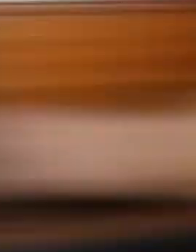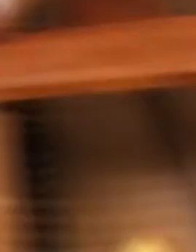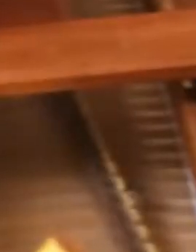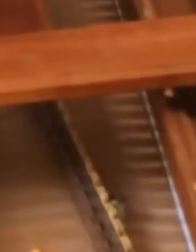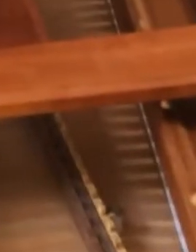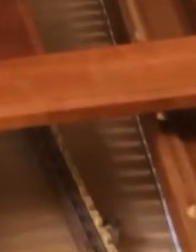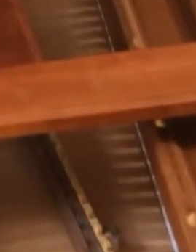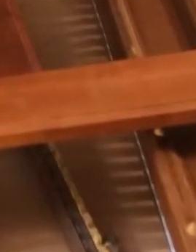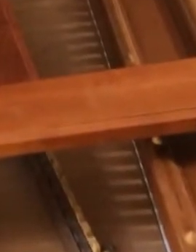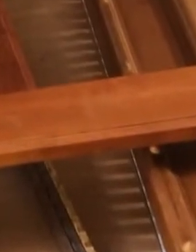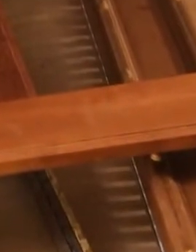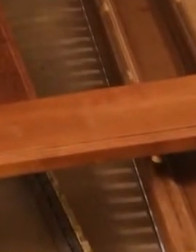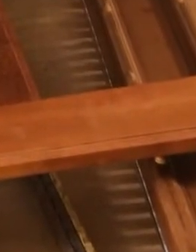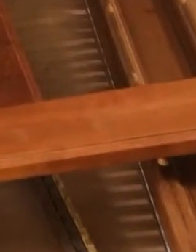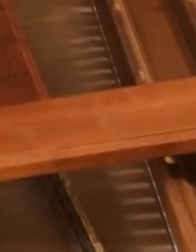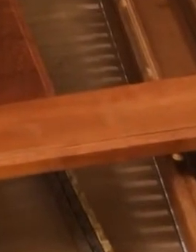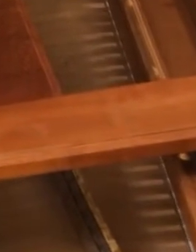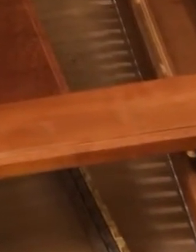Sí.